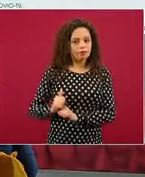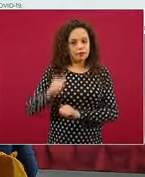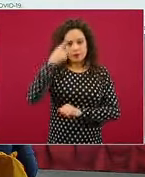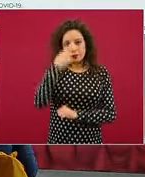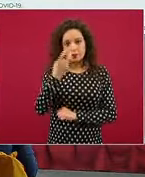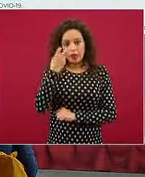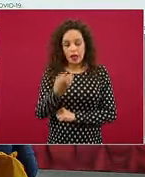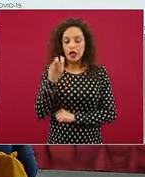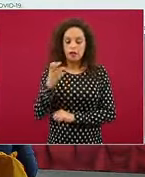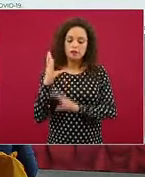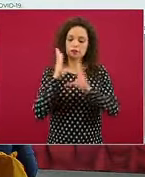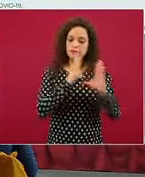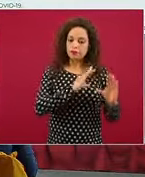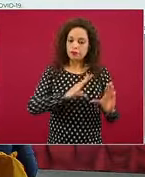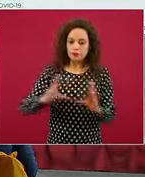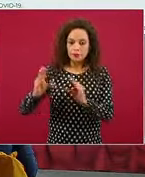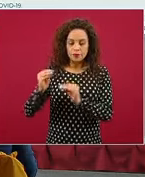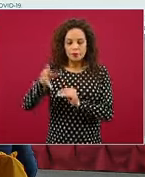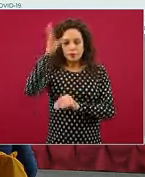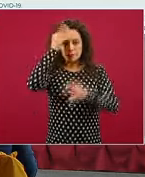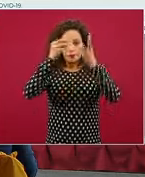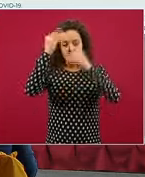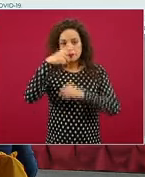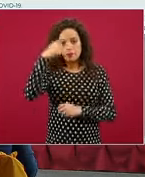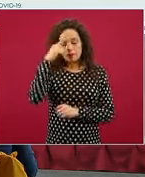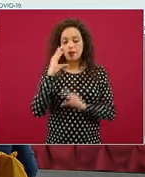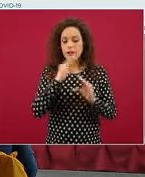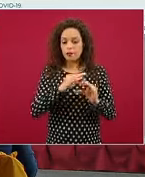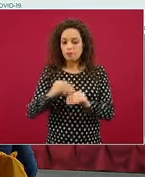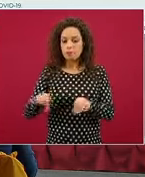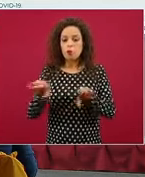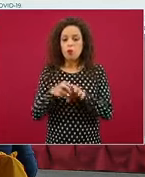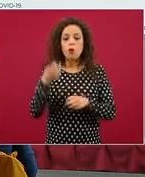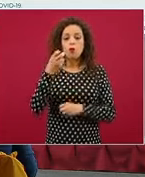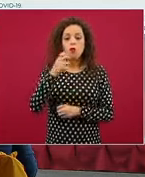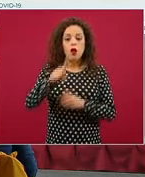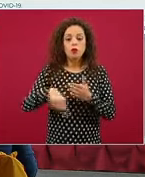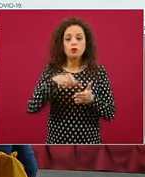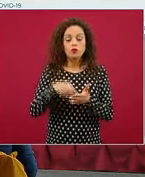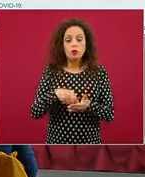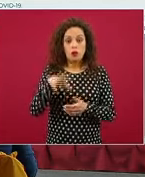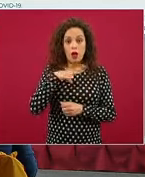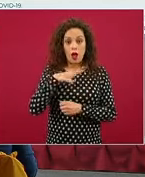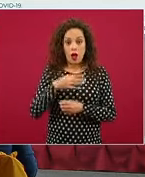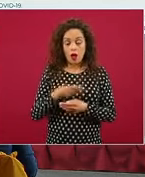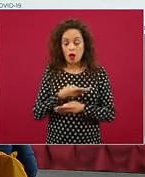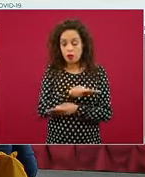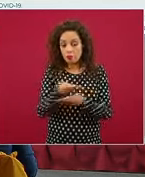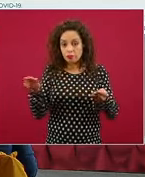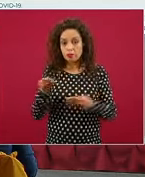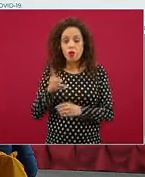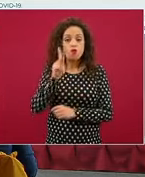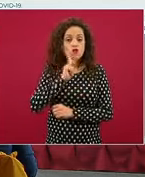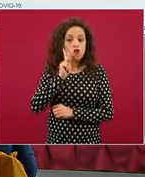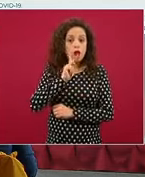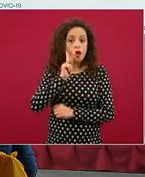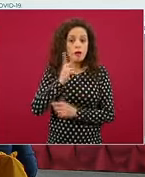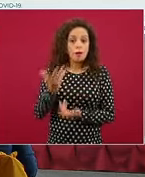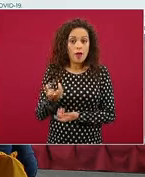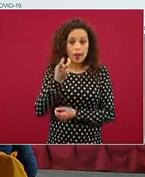esta capacitación para que en las unidades institucionales donde esta prueba se vaya a ofrecer, lógicamente las personas